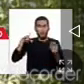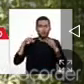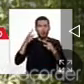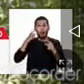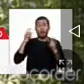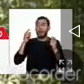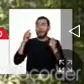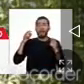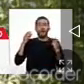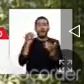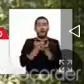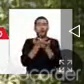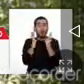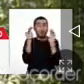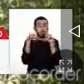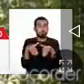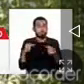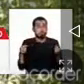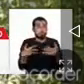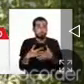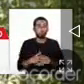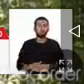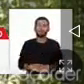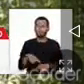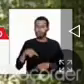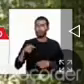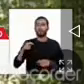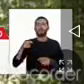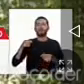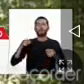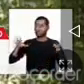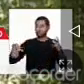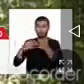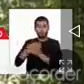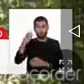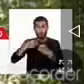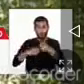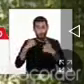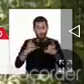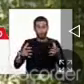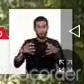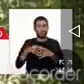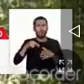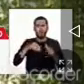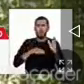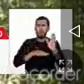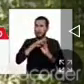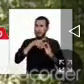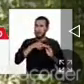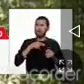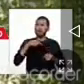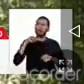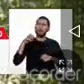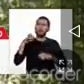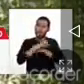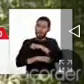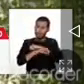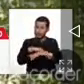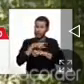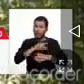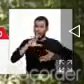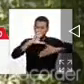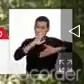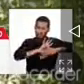recesión. Por eso, por ejemplo, el Fondo Monetario, con todos los problemas que tenemos, estima mayor crecimiento para los países de la Alianza del